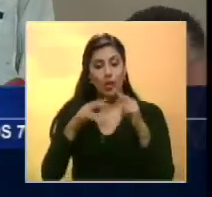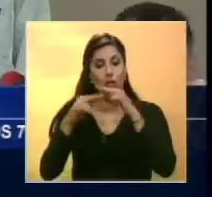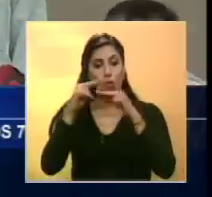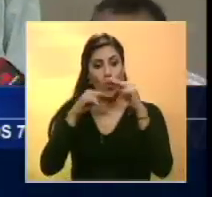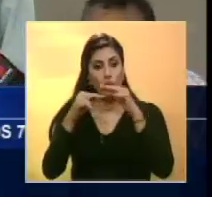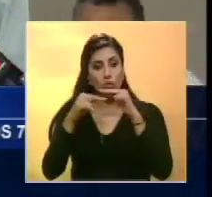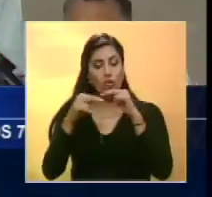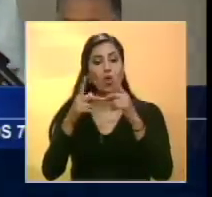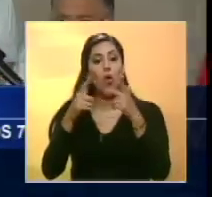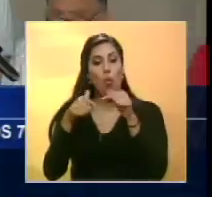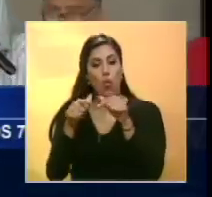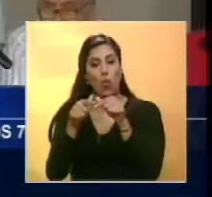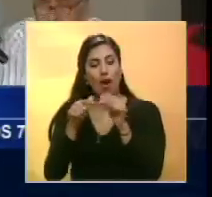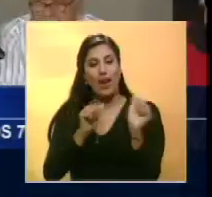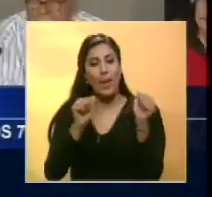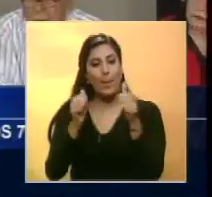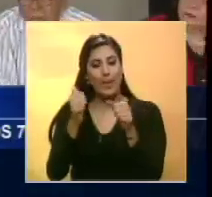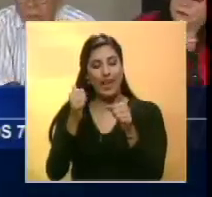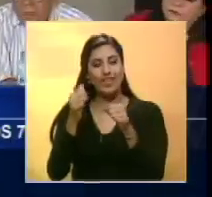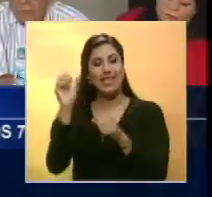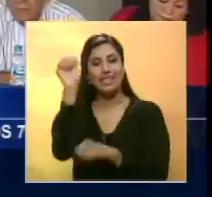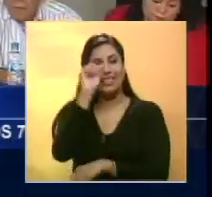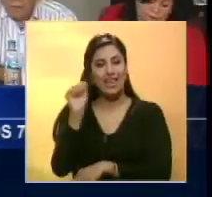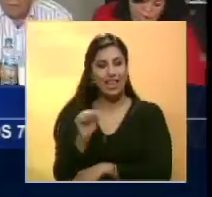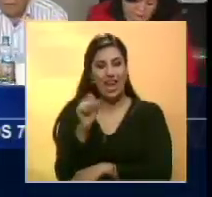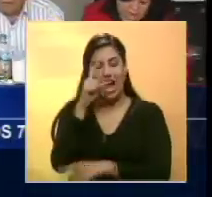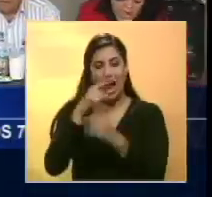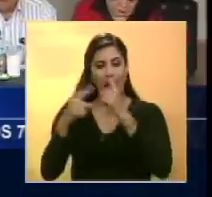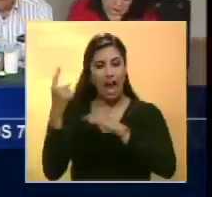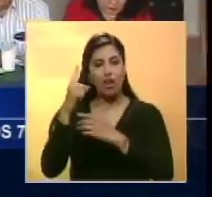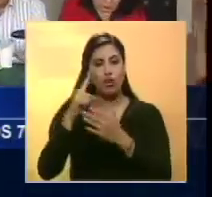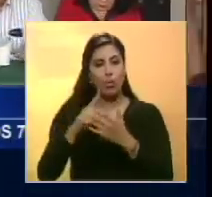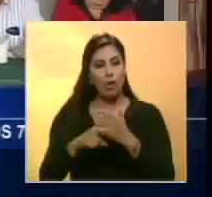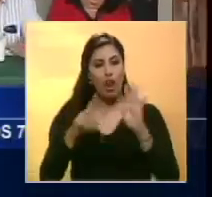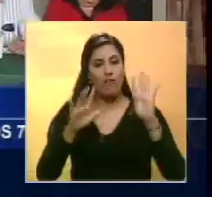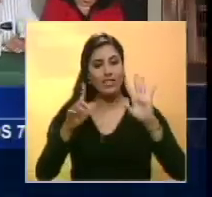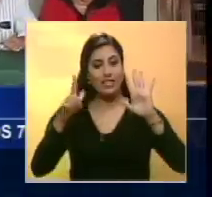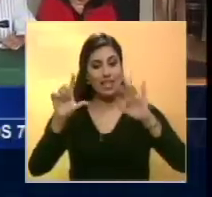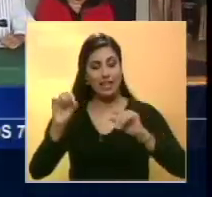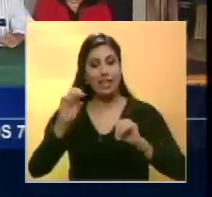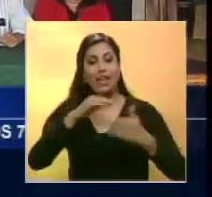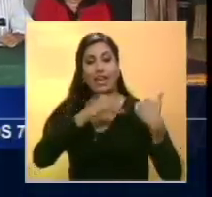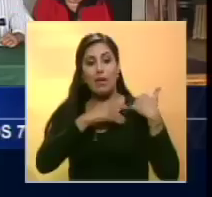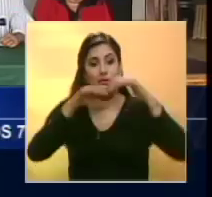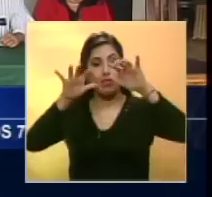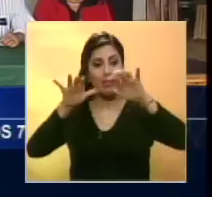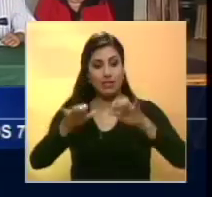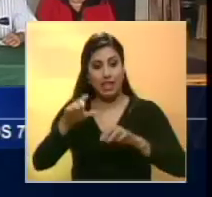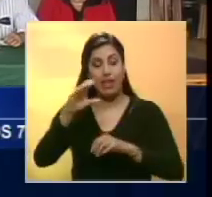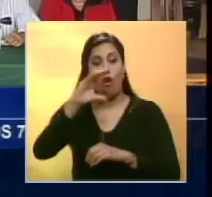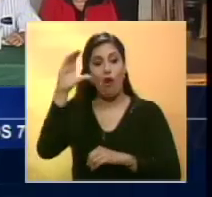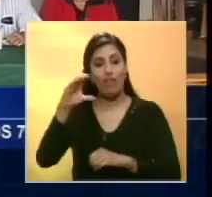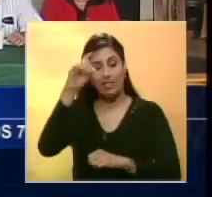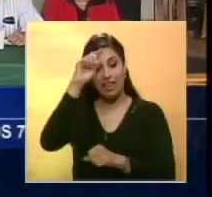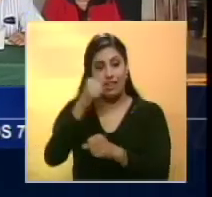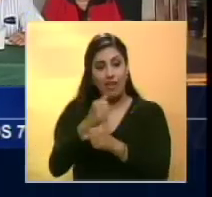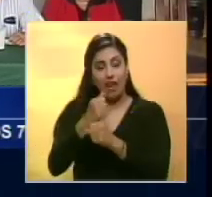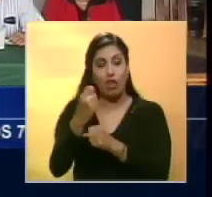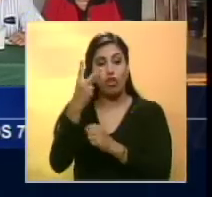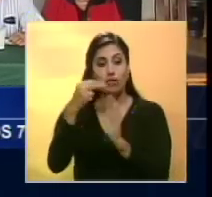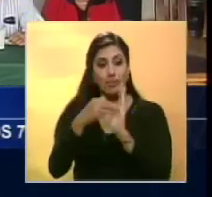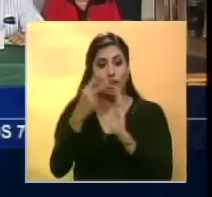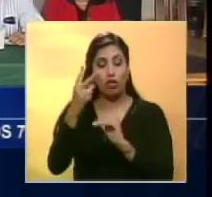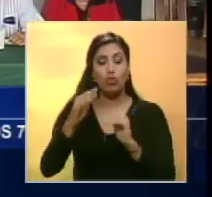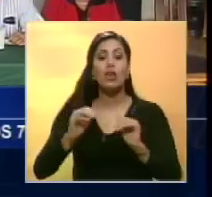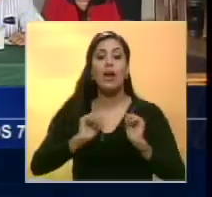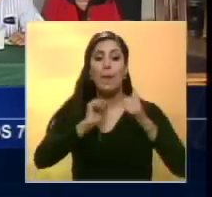Construcción, sector en el que inició su carrera sindical en los años 70. Ocupó la secretaría de la CTV desde el año 2002,